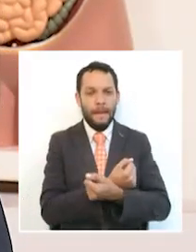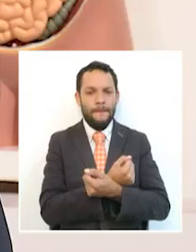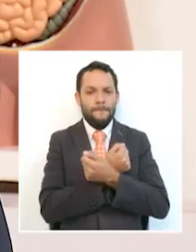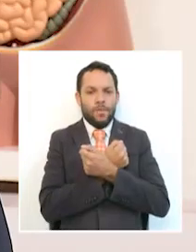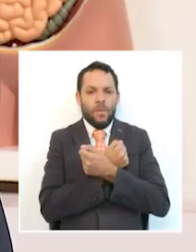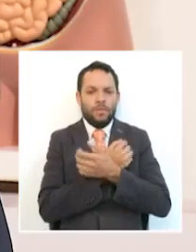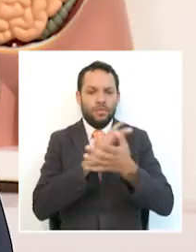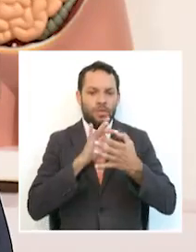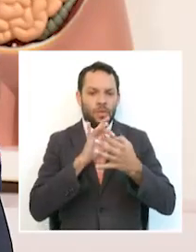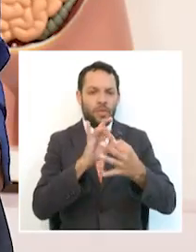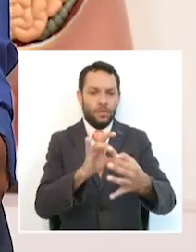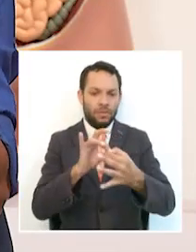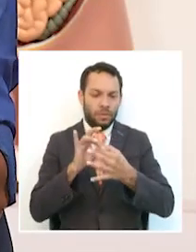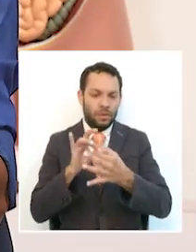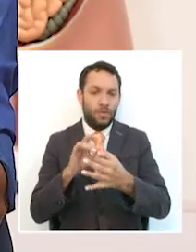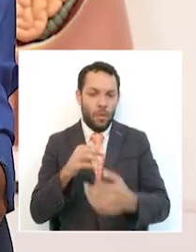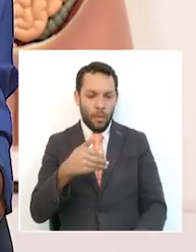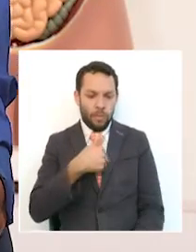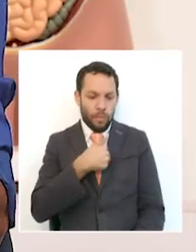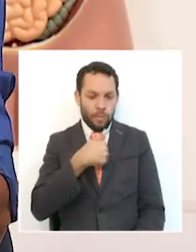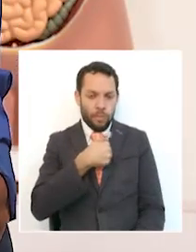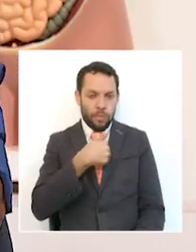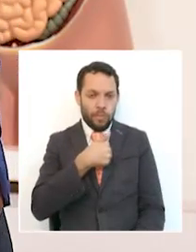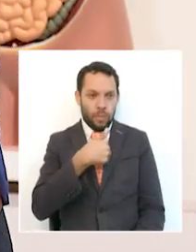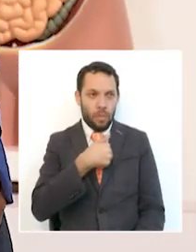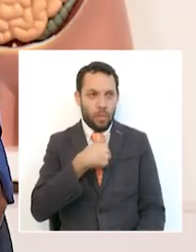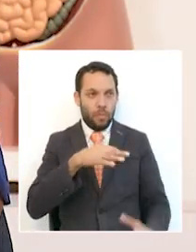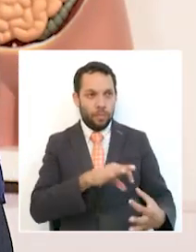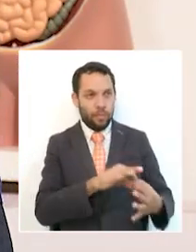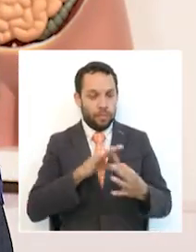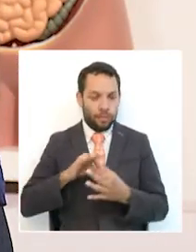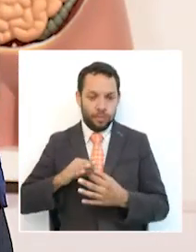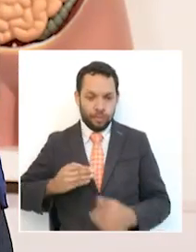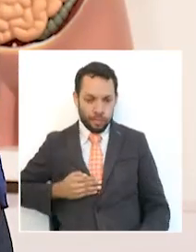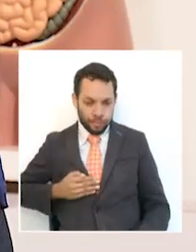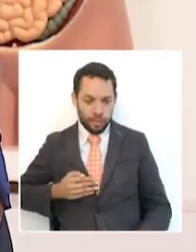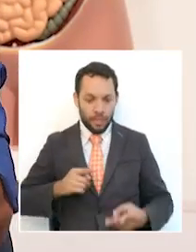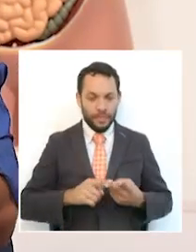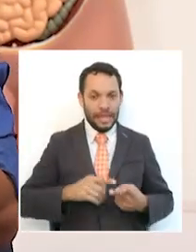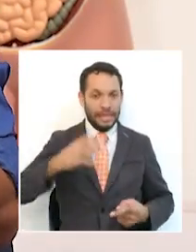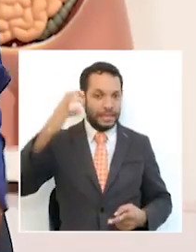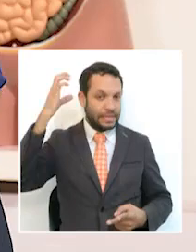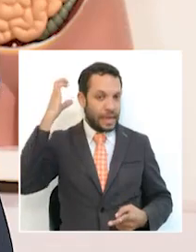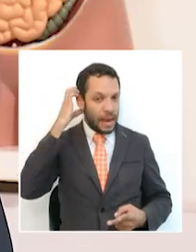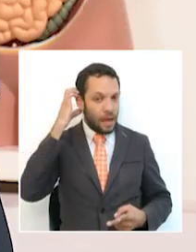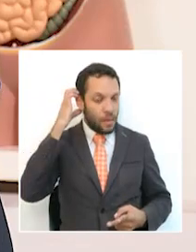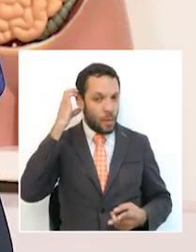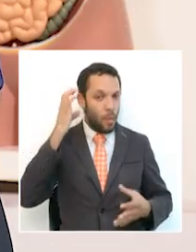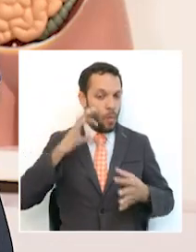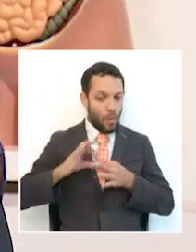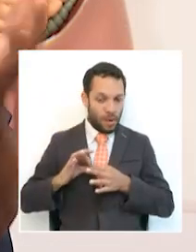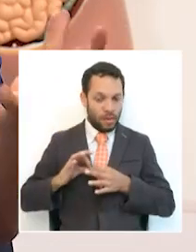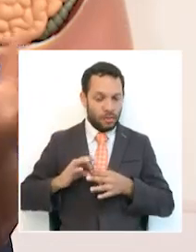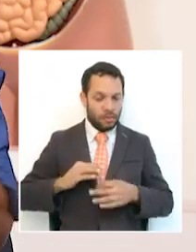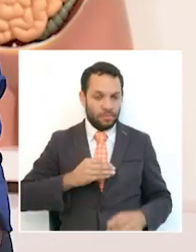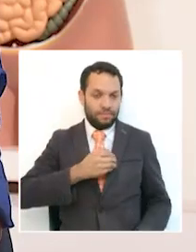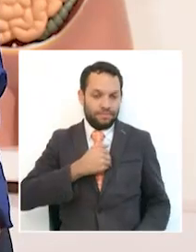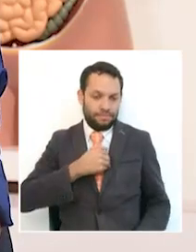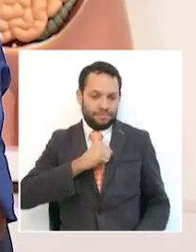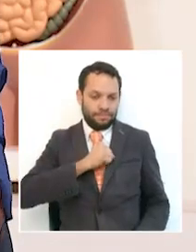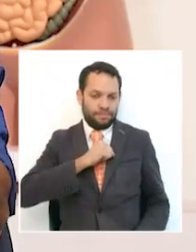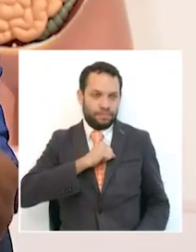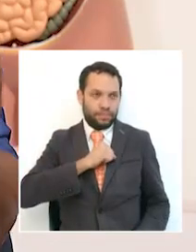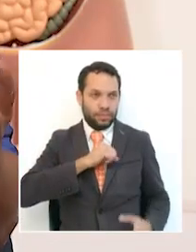corazón porque el corazón porque el depende del hígado el cerebro le pide permiso al corazón entonces el corazón es de todo y todo es amor